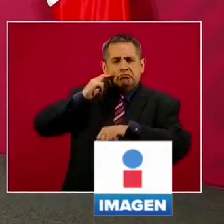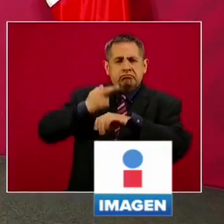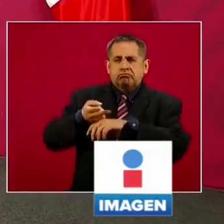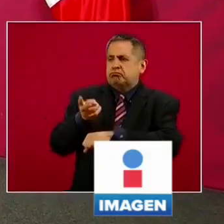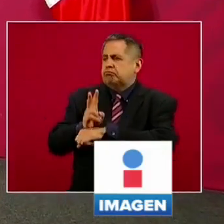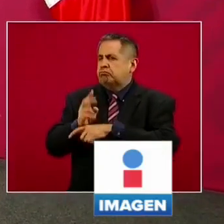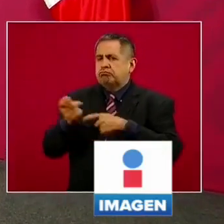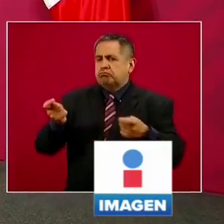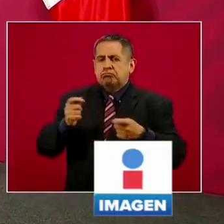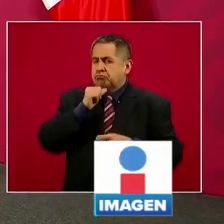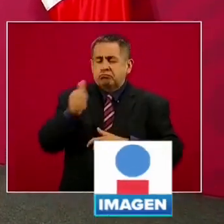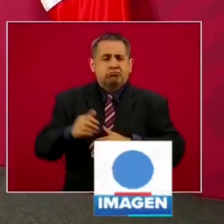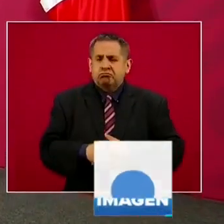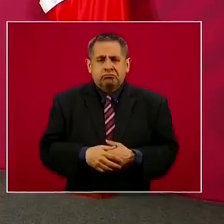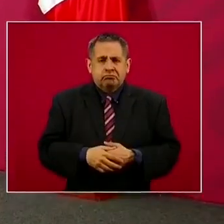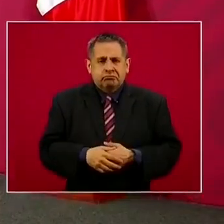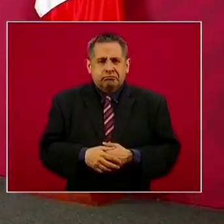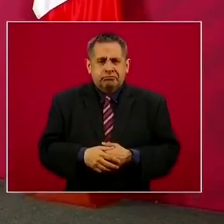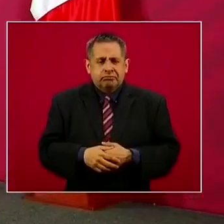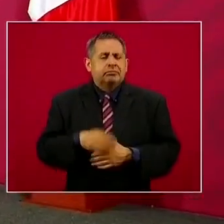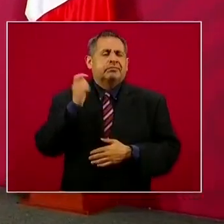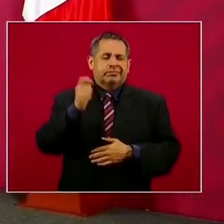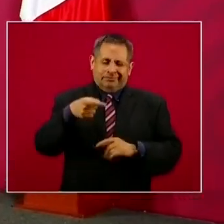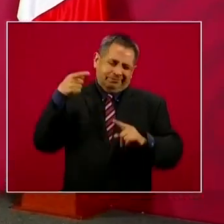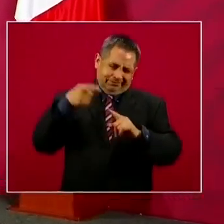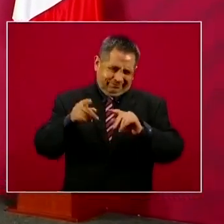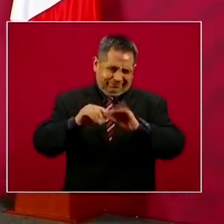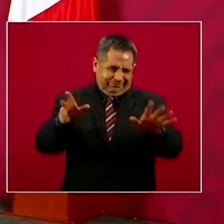para decirlo con mucha claridad queremos